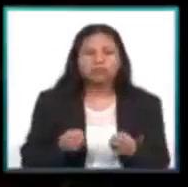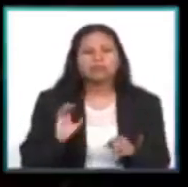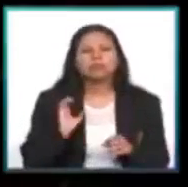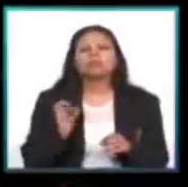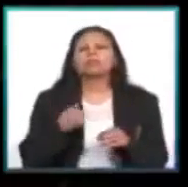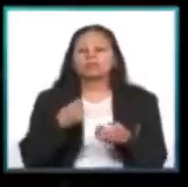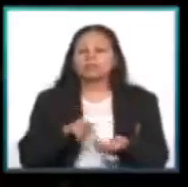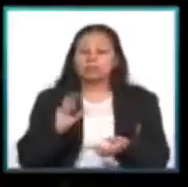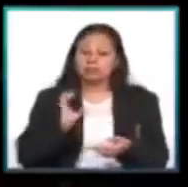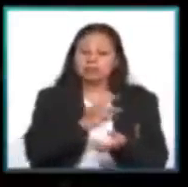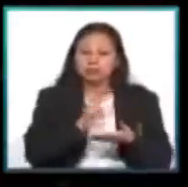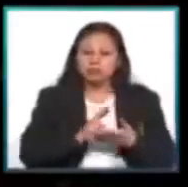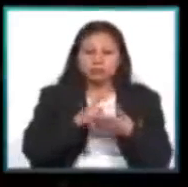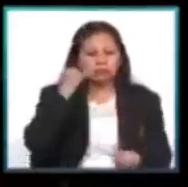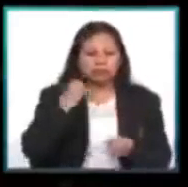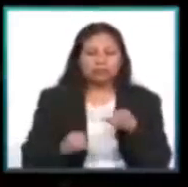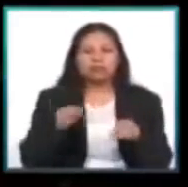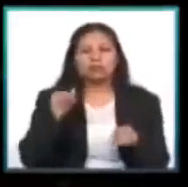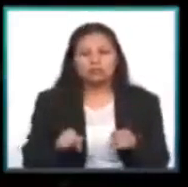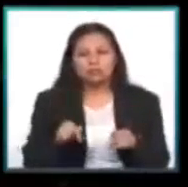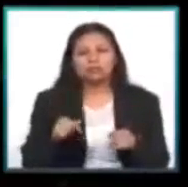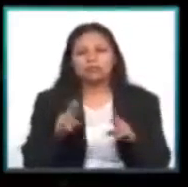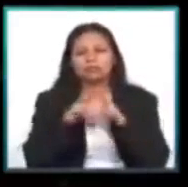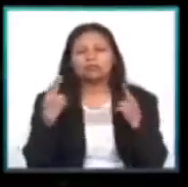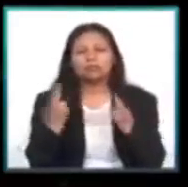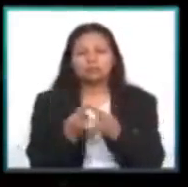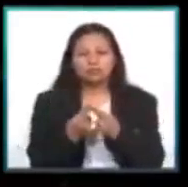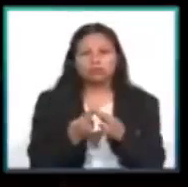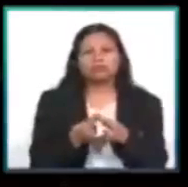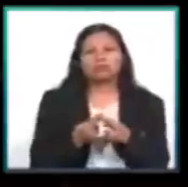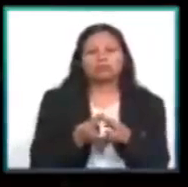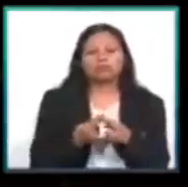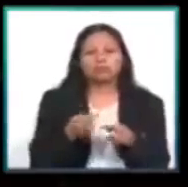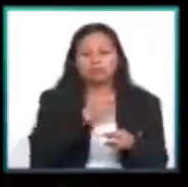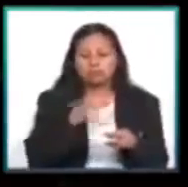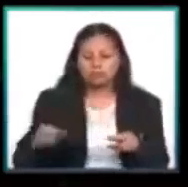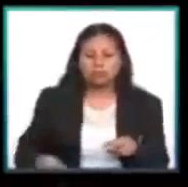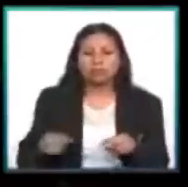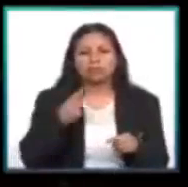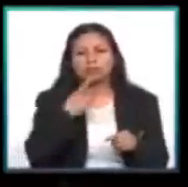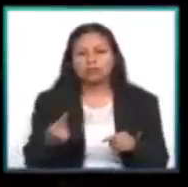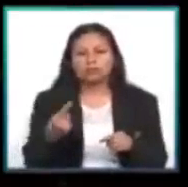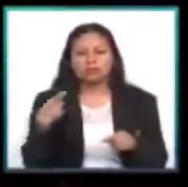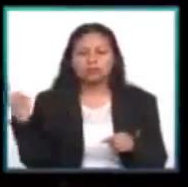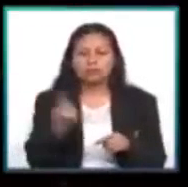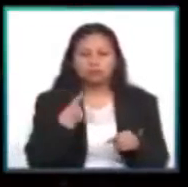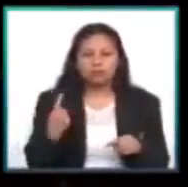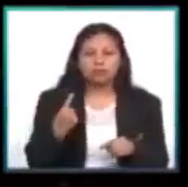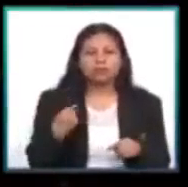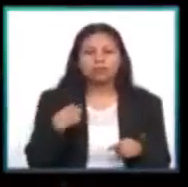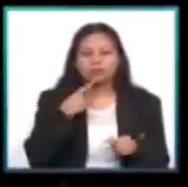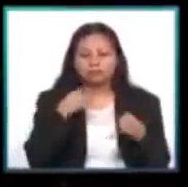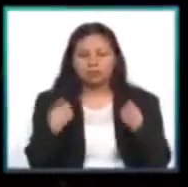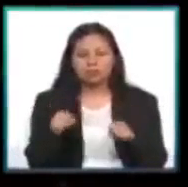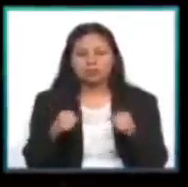de la República. No concluyamos estas sesiones ordinarias, señor presidente y honorable pleno,